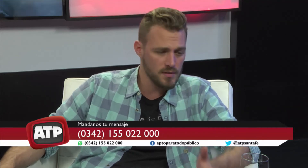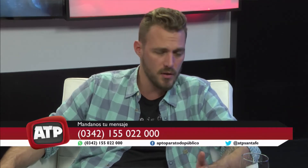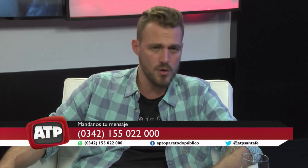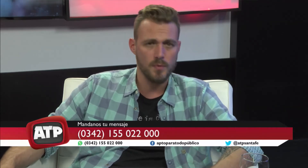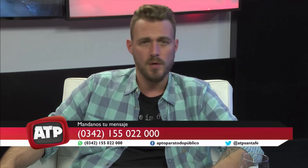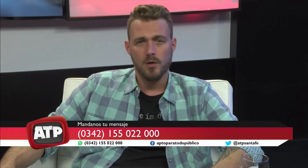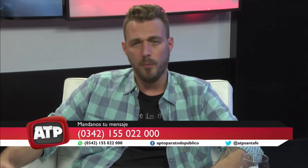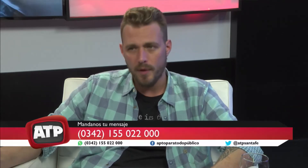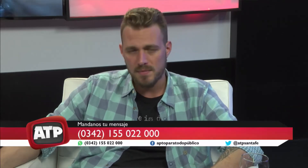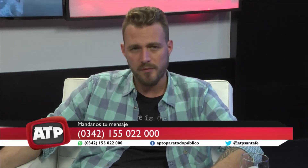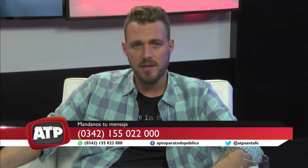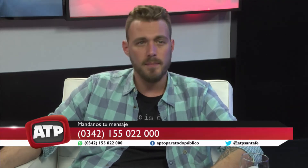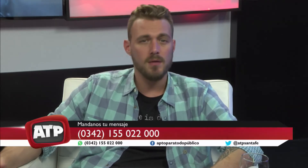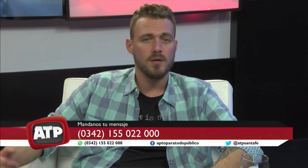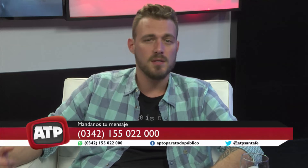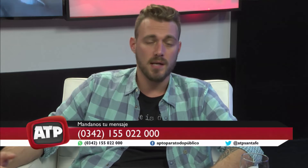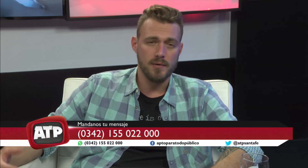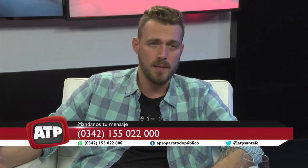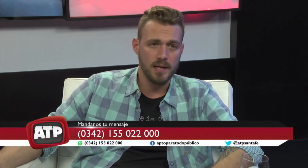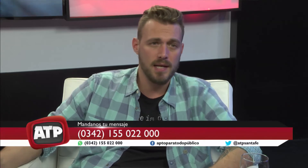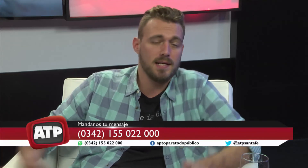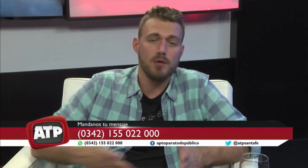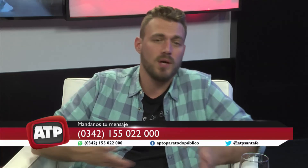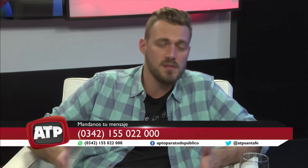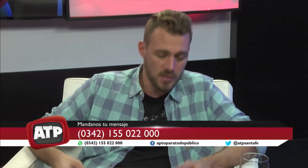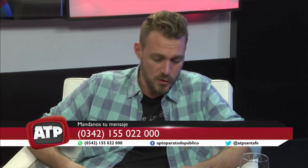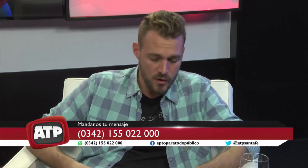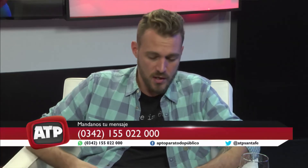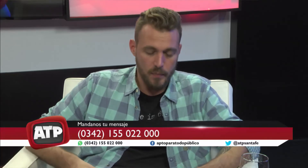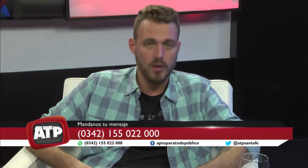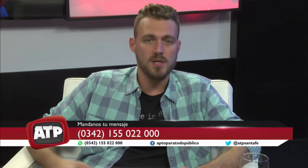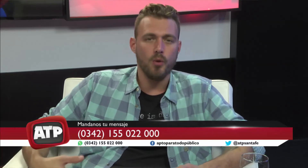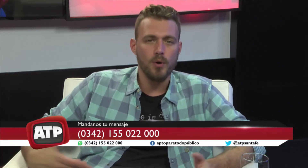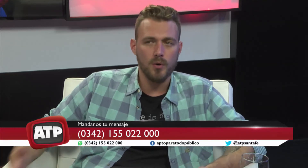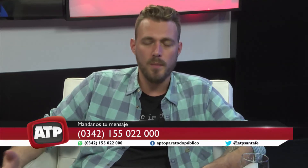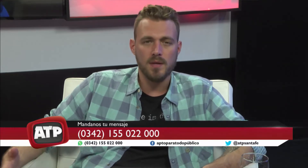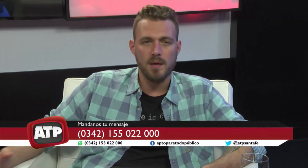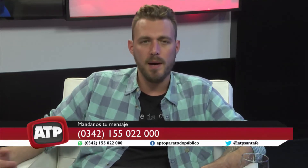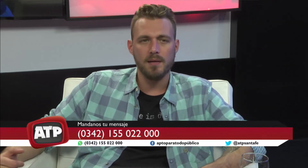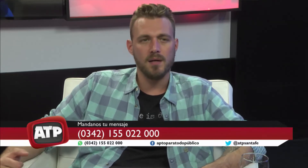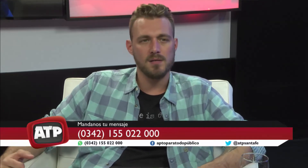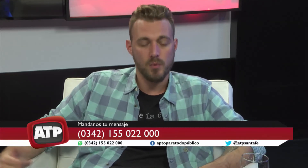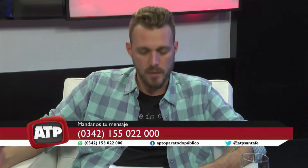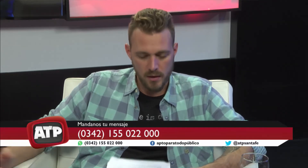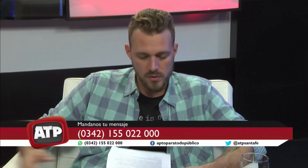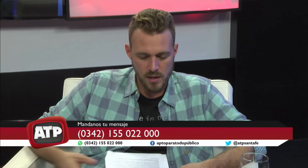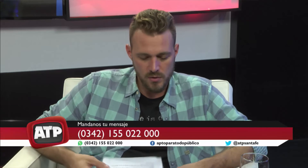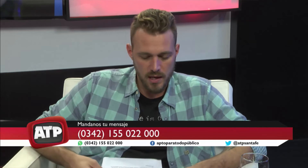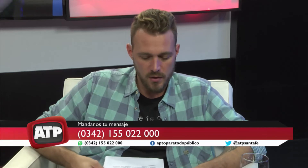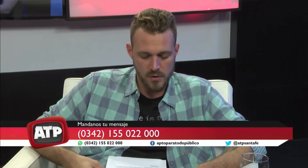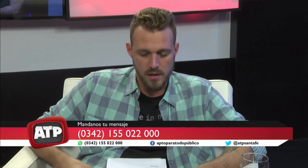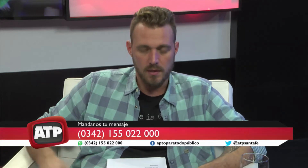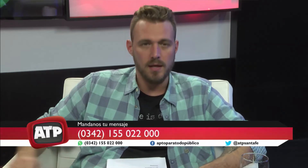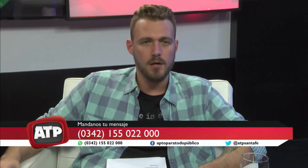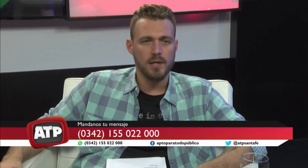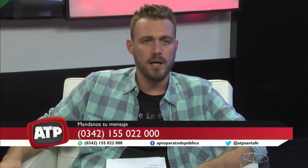desde SADOP como desde AMSAFE, están pidiendo que se reabra la paritaria, en realidad nunca se cerró, pero que se convoque nuevamente a las partes, que se vuelva a negociar los